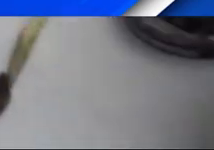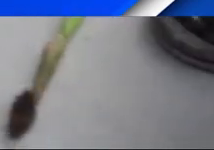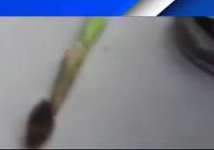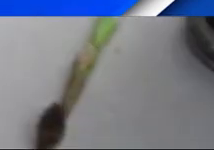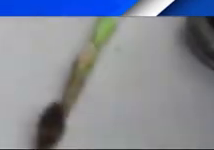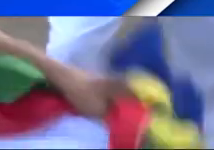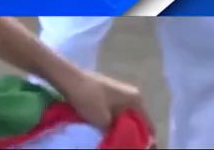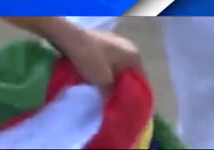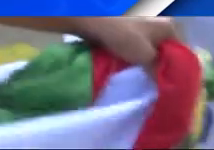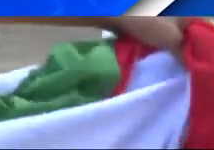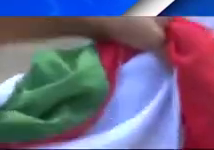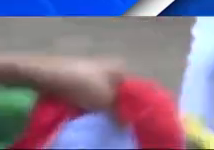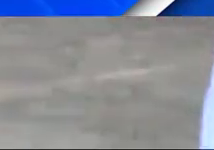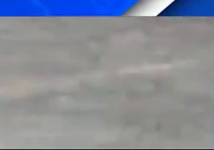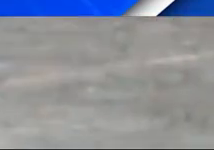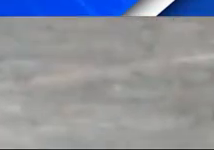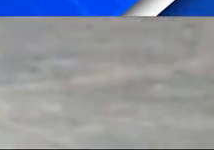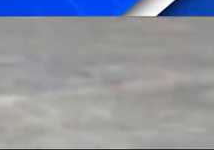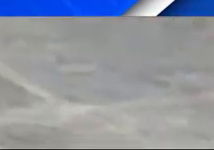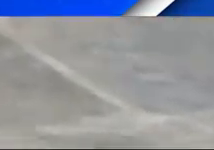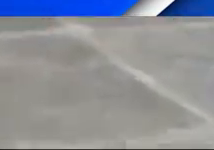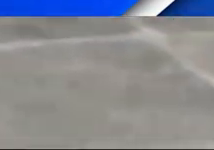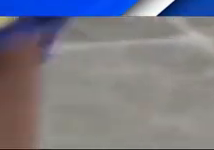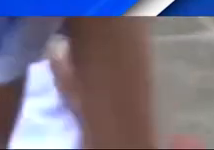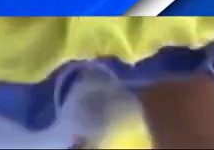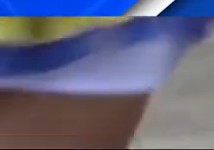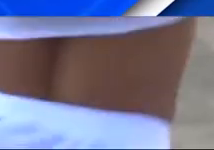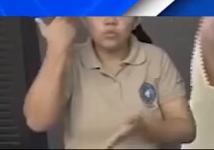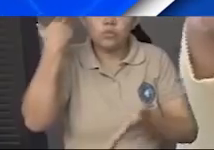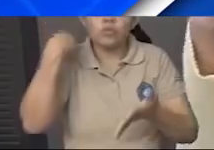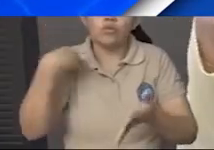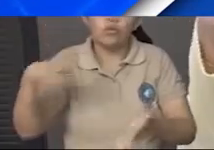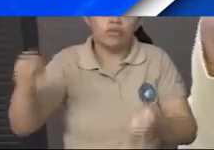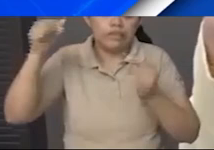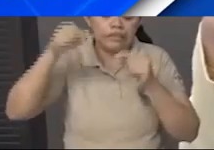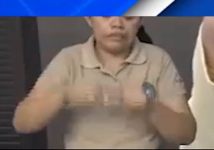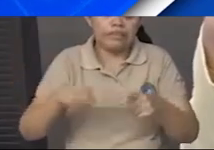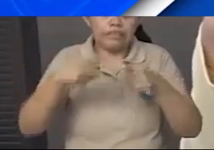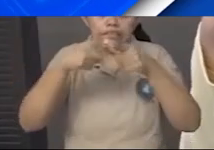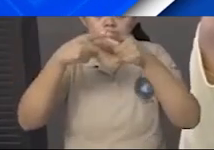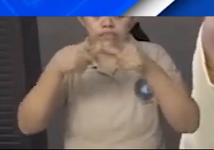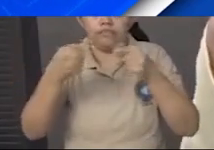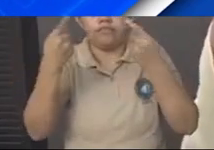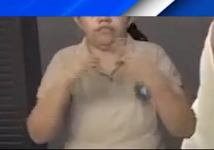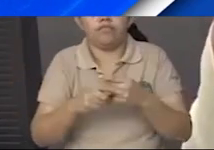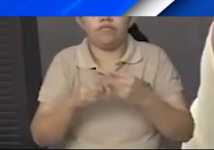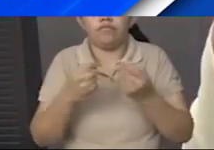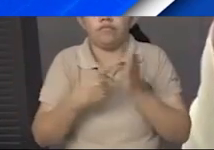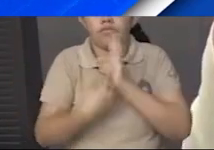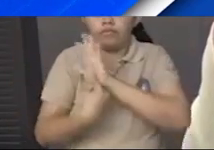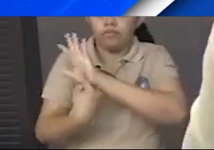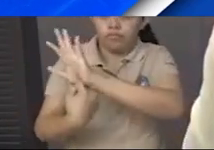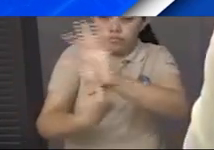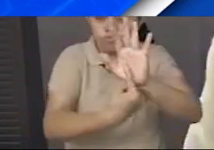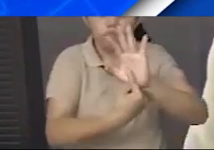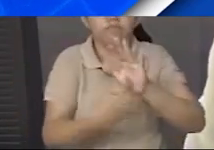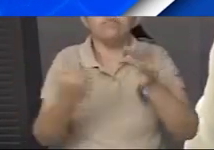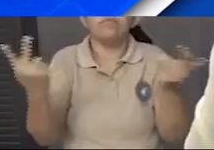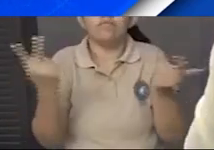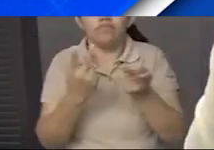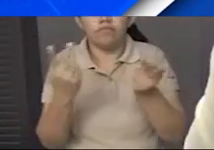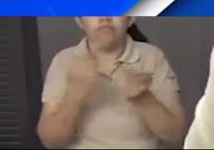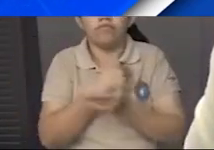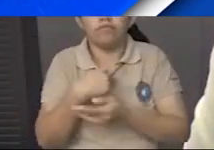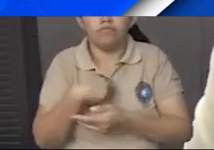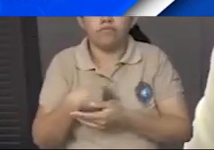resistencia heredada de nuestros abuelos y abuelas que está en nuestra Nicaragua se expresa en una revolución